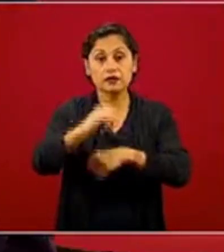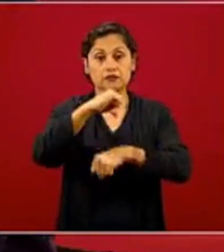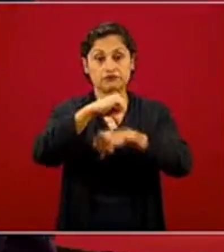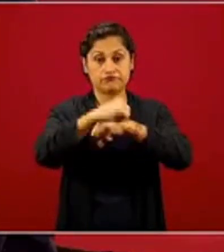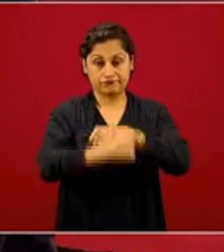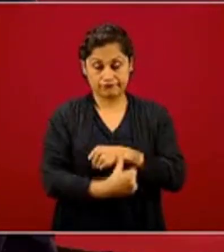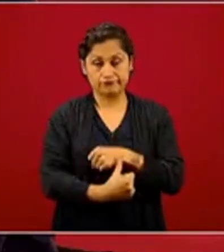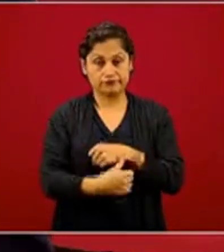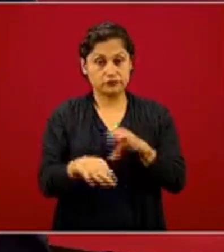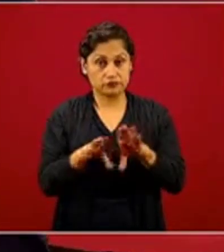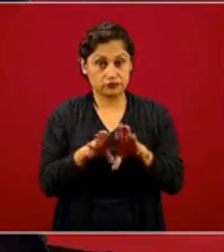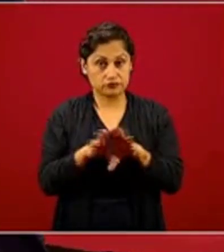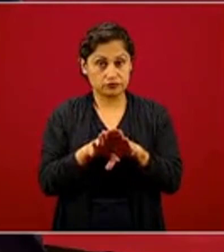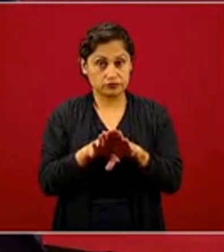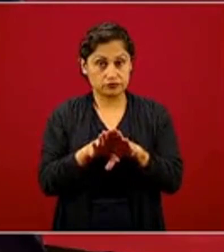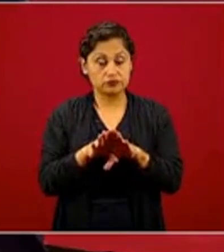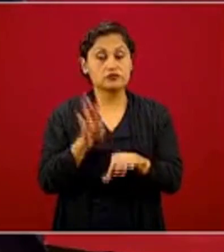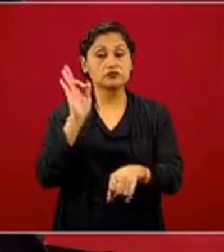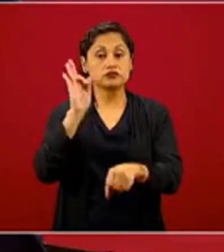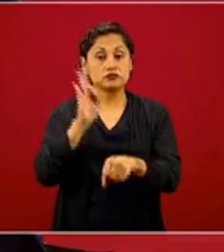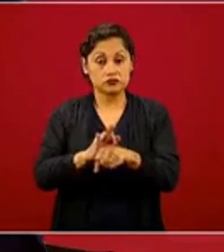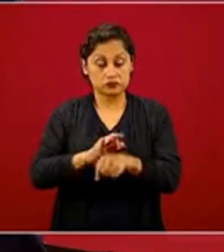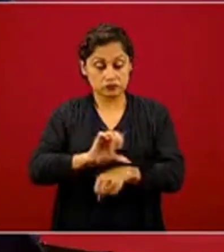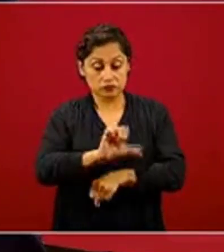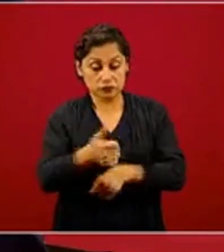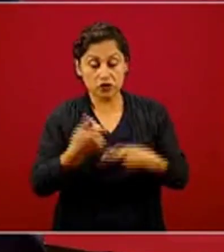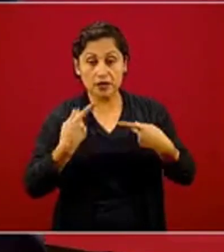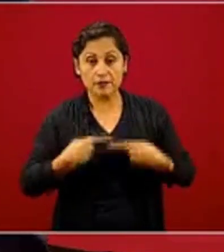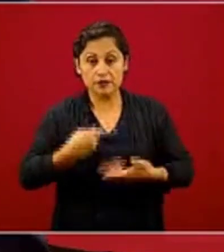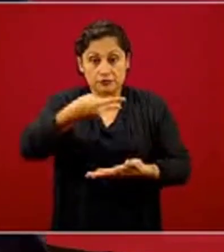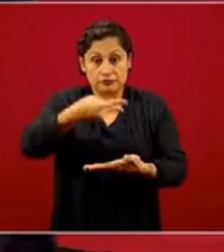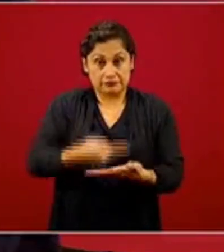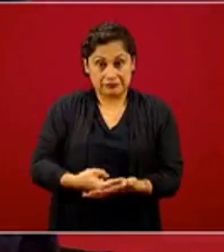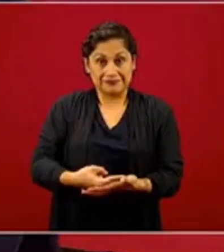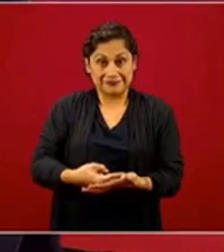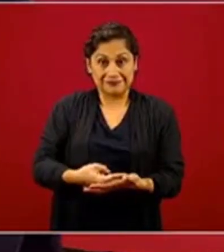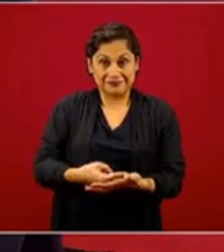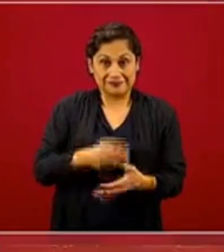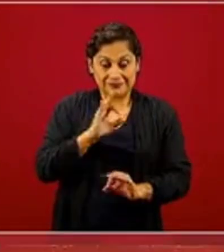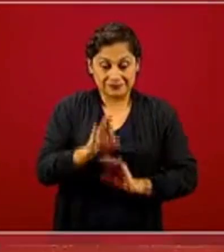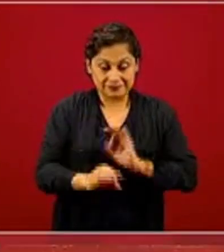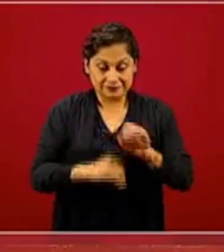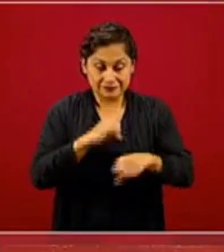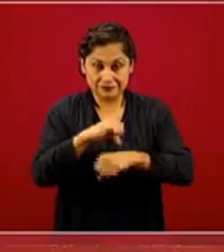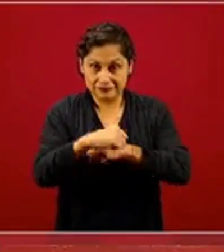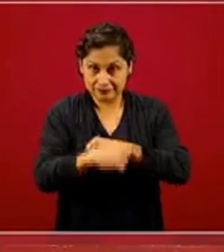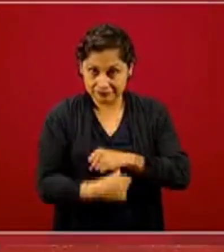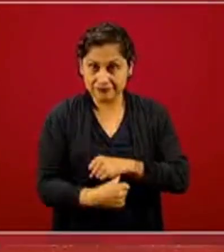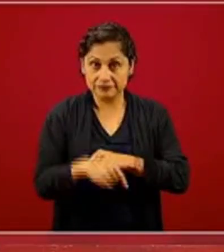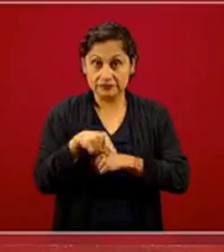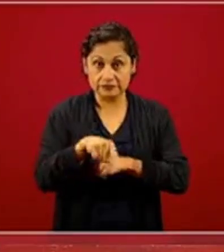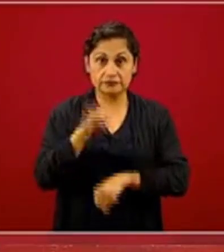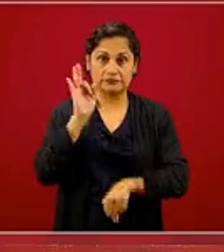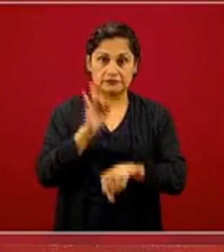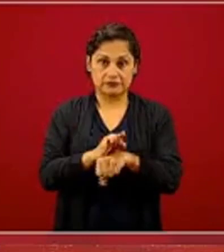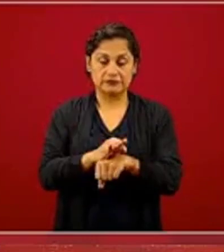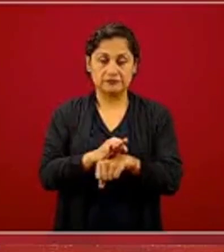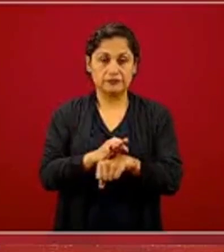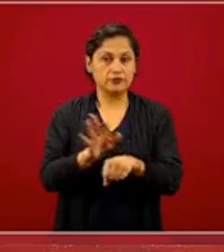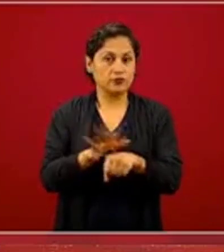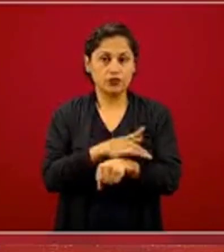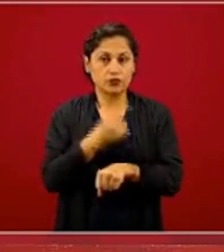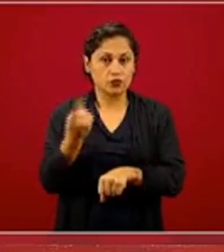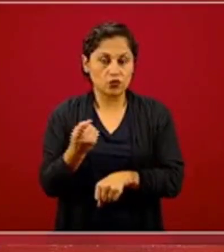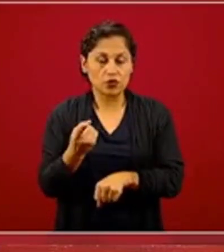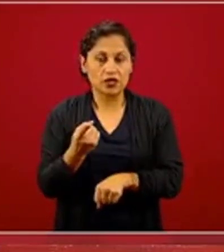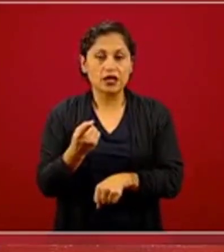proteger a la otra persona, generalmente la persona a la que se le está practicando una intervención quirúrgica, de que